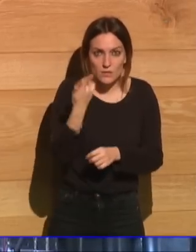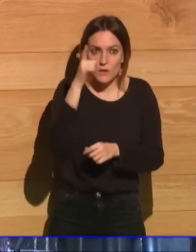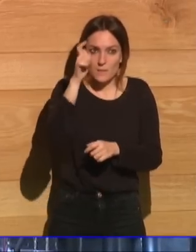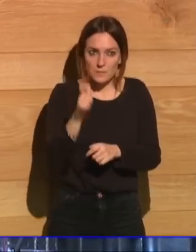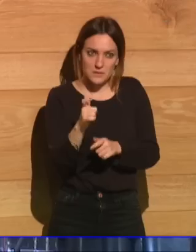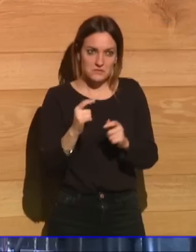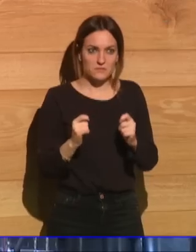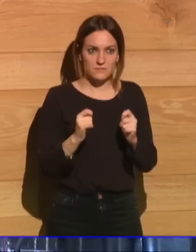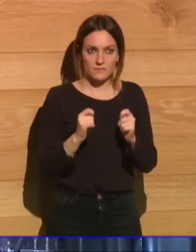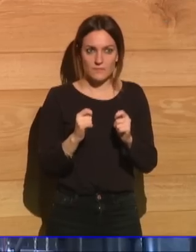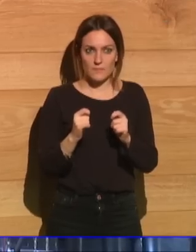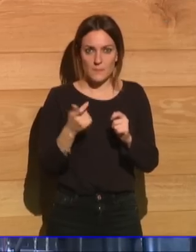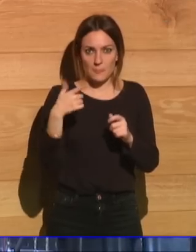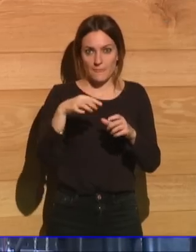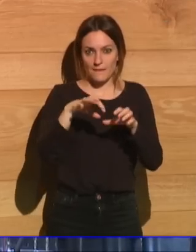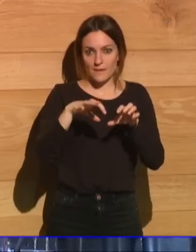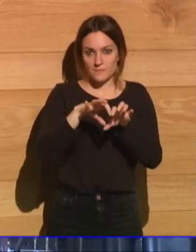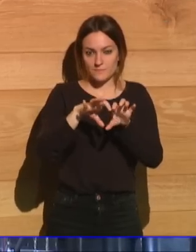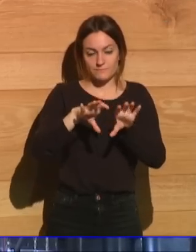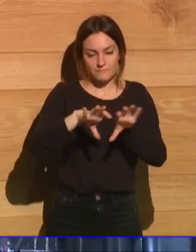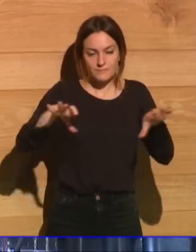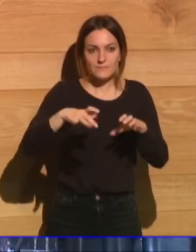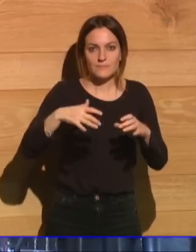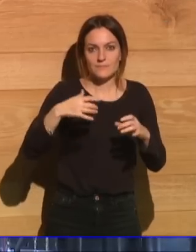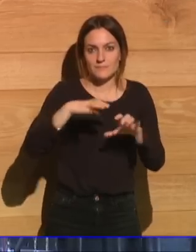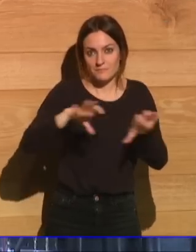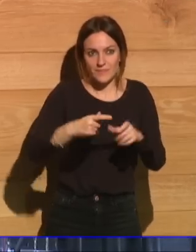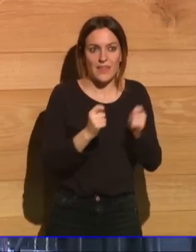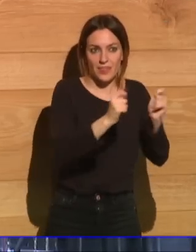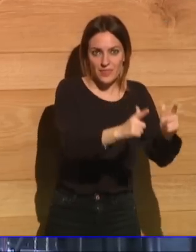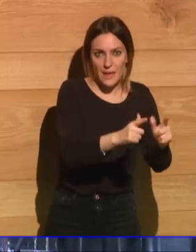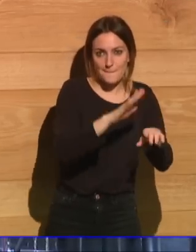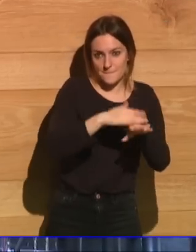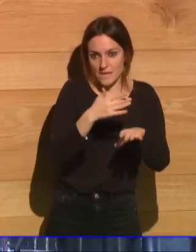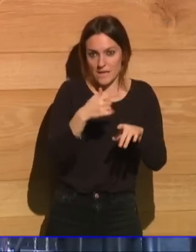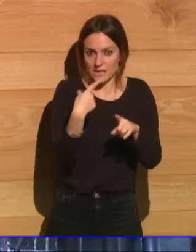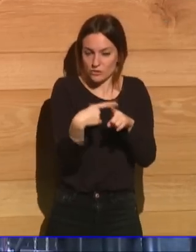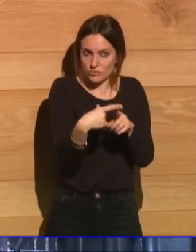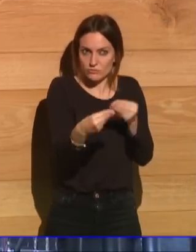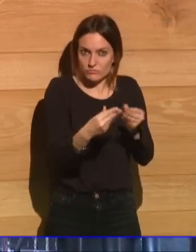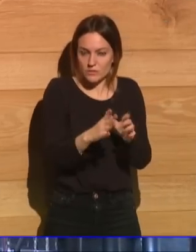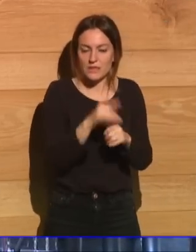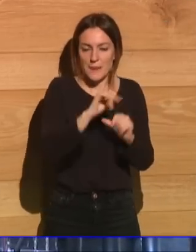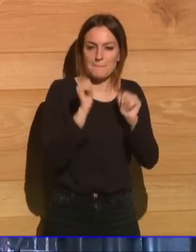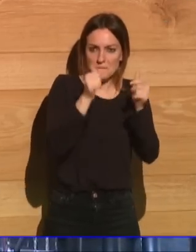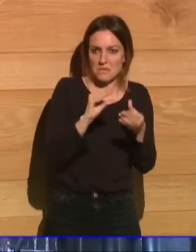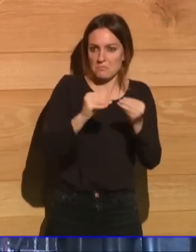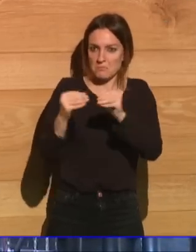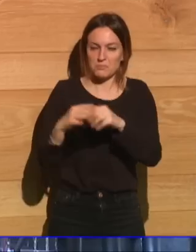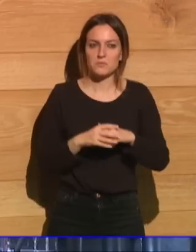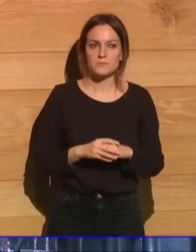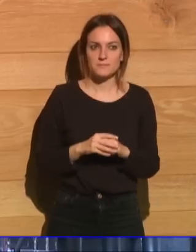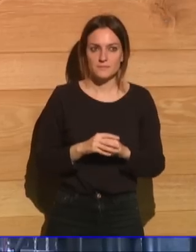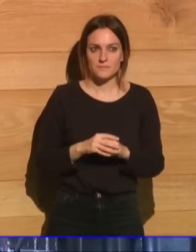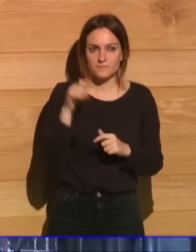acerca el estuche de violín donde está el arma que él empieza a montar. Empieza a montarla